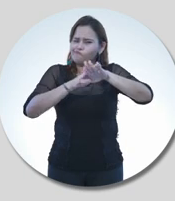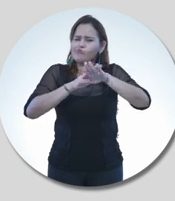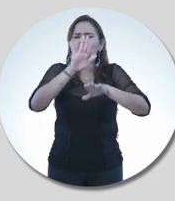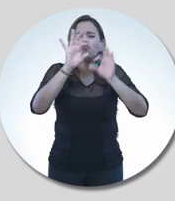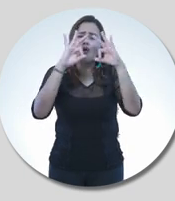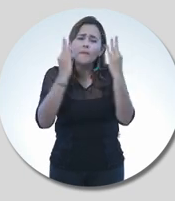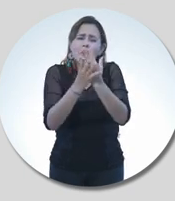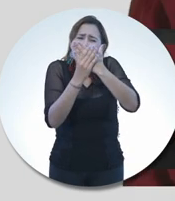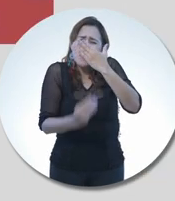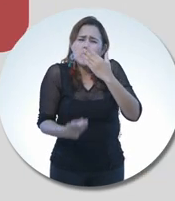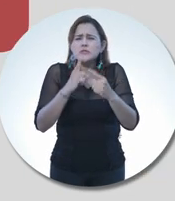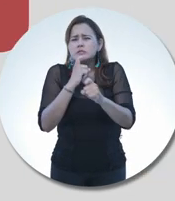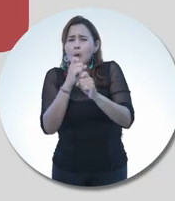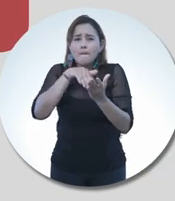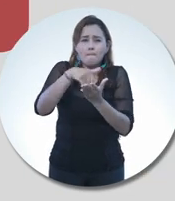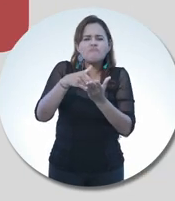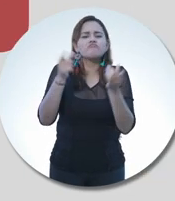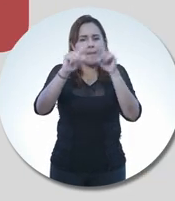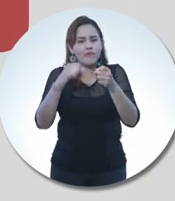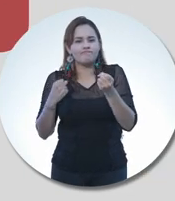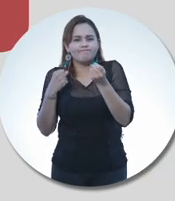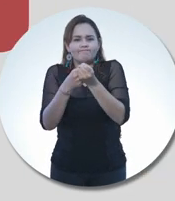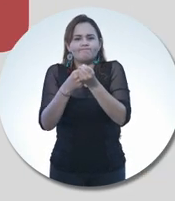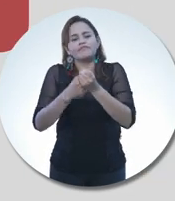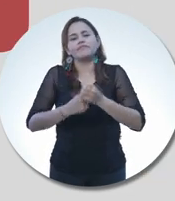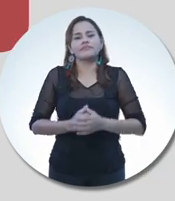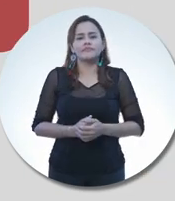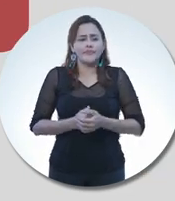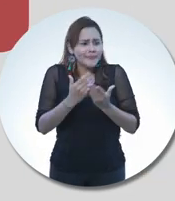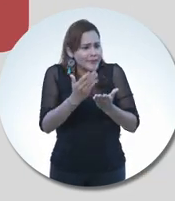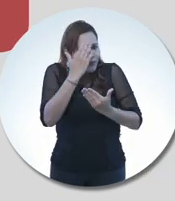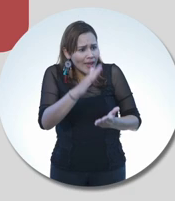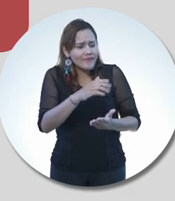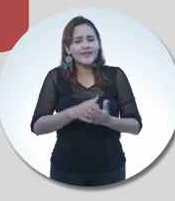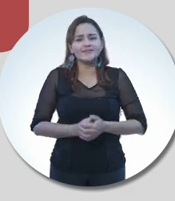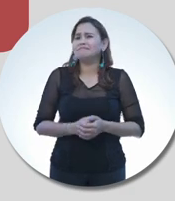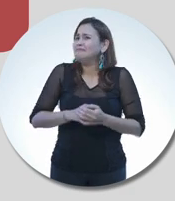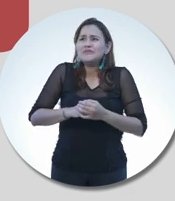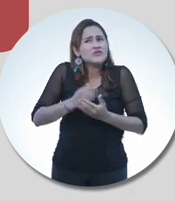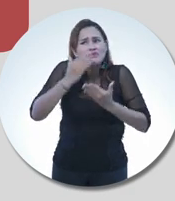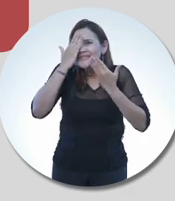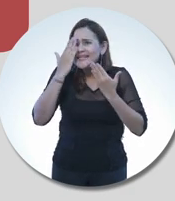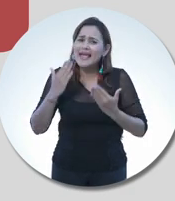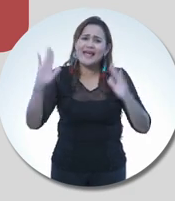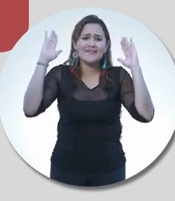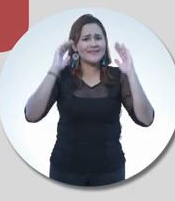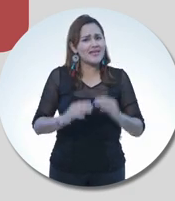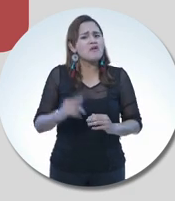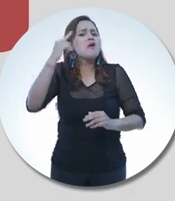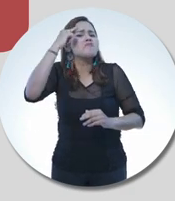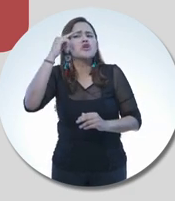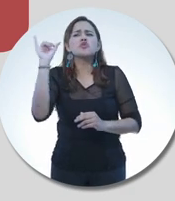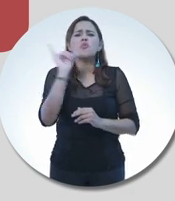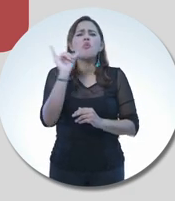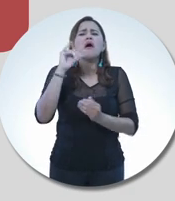pobres y vulnerables mira todo lo que te has perdido hay perdí no puedo creerlo yo pensaba que era una